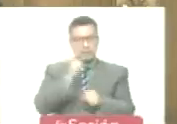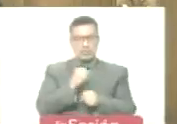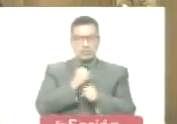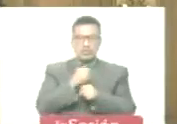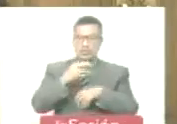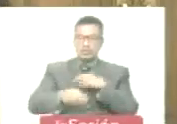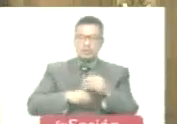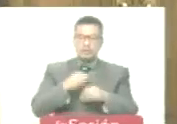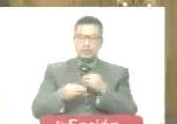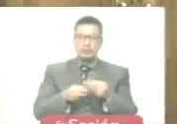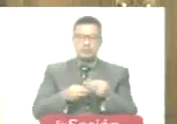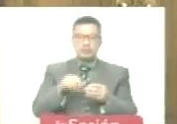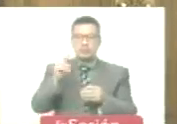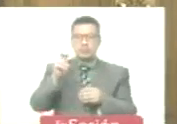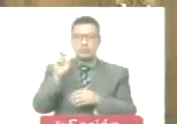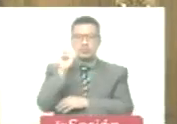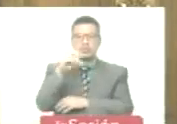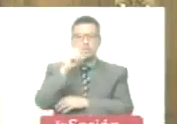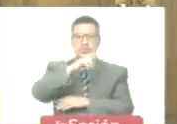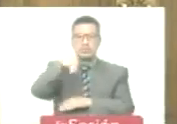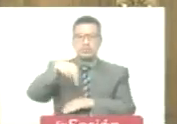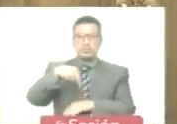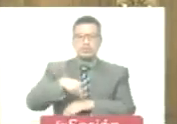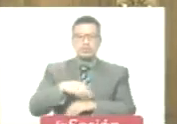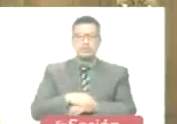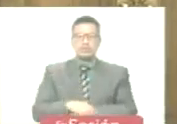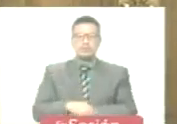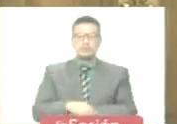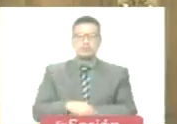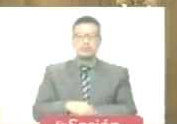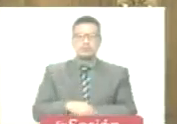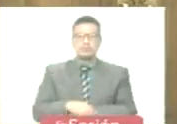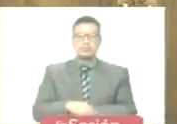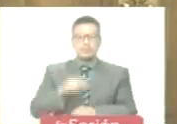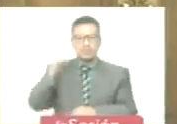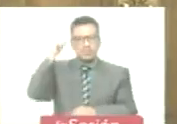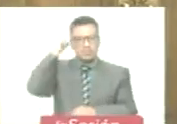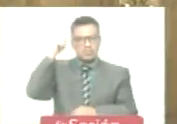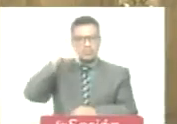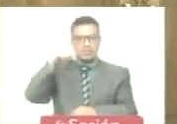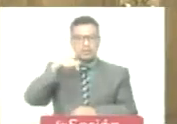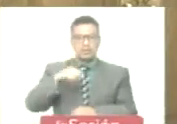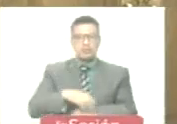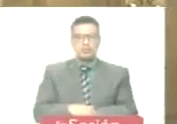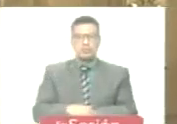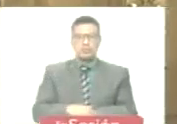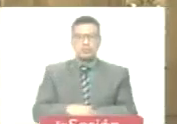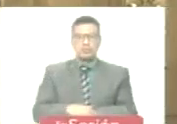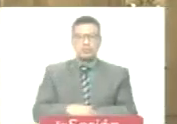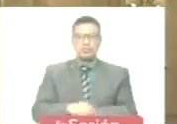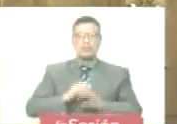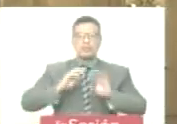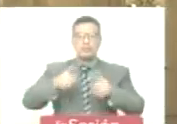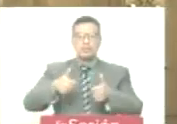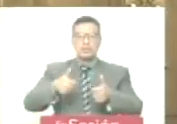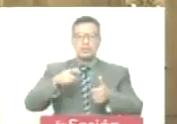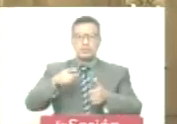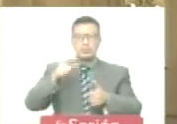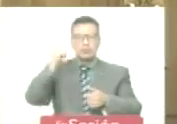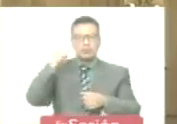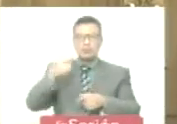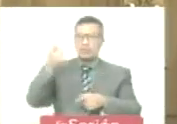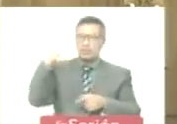realiza esta nueva Asamblea Nacional. Hoy le damos inicio, ayer le